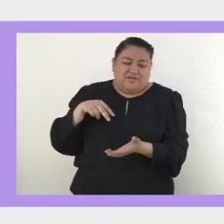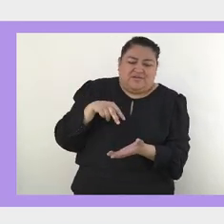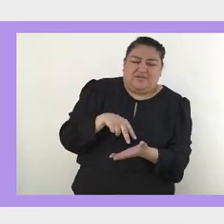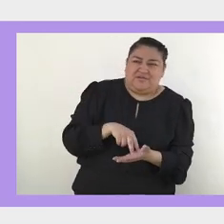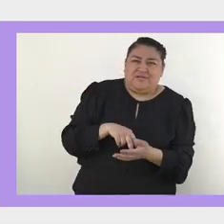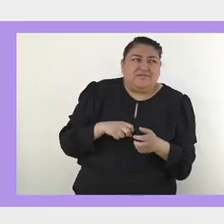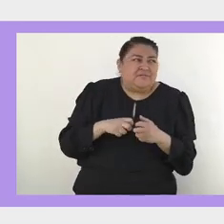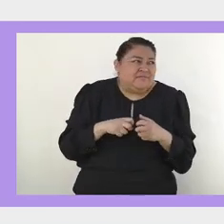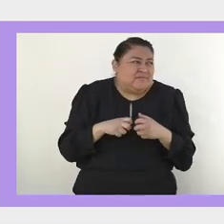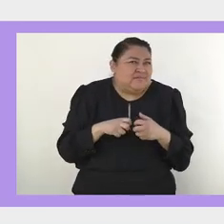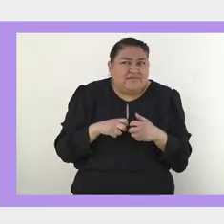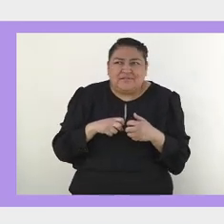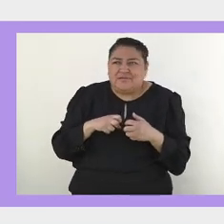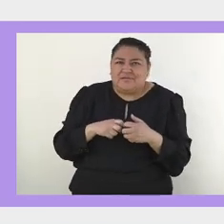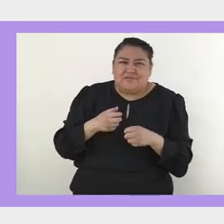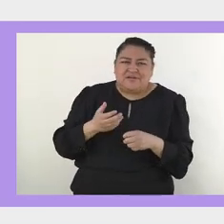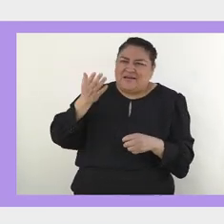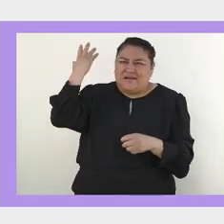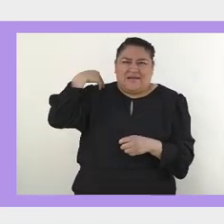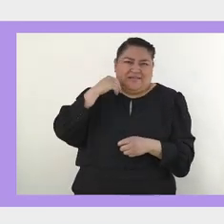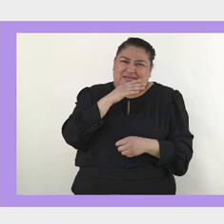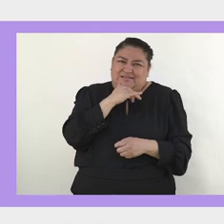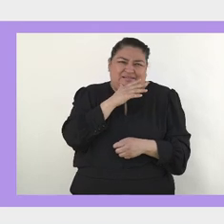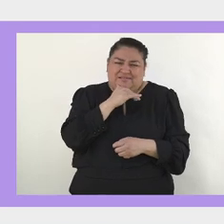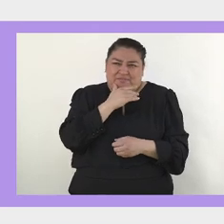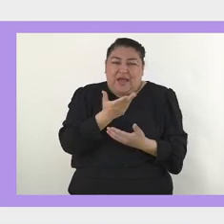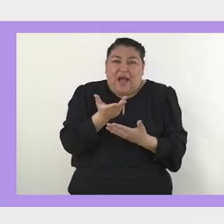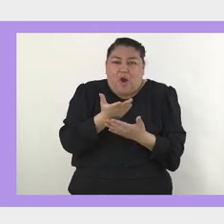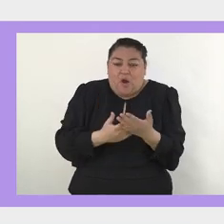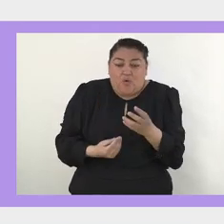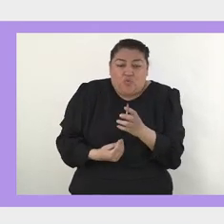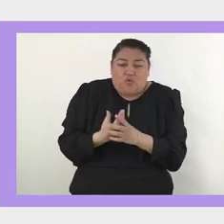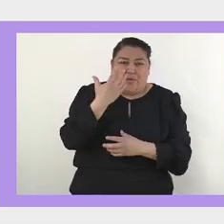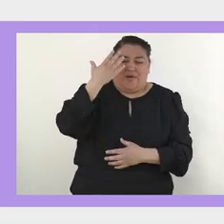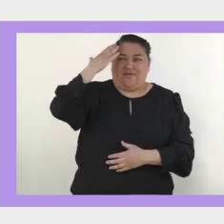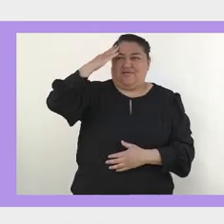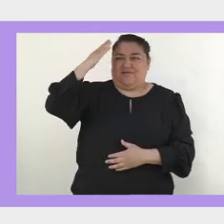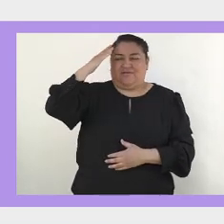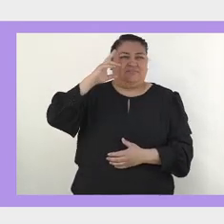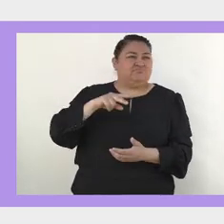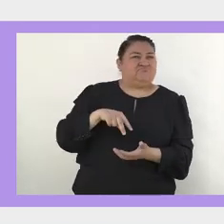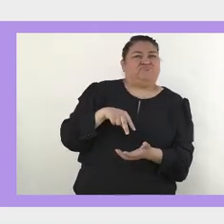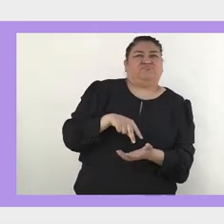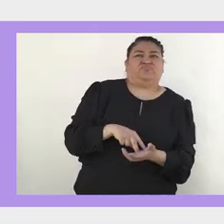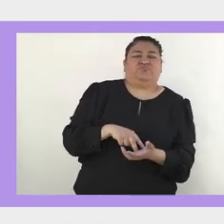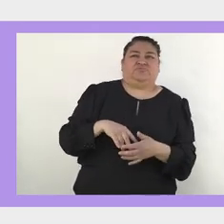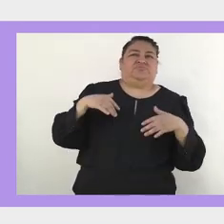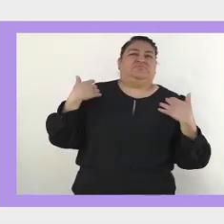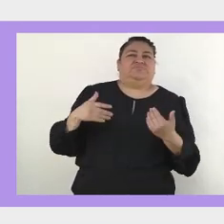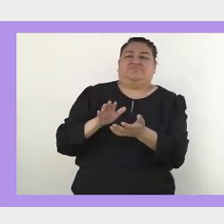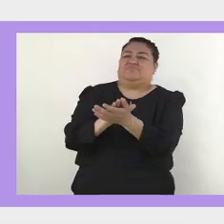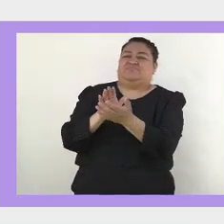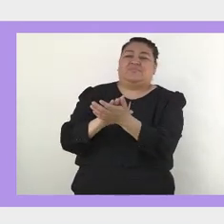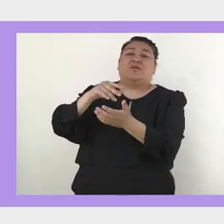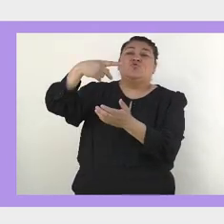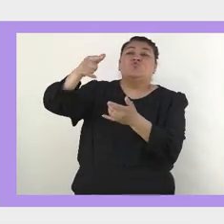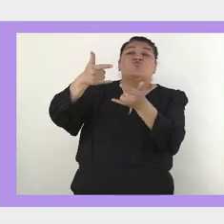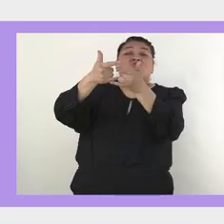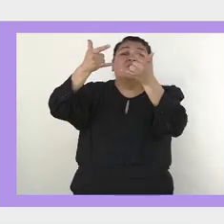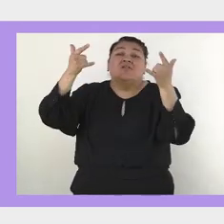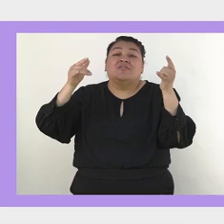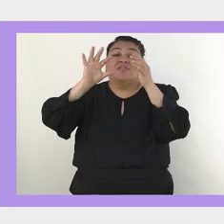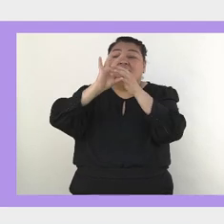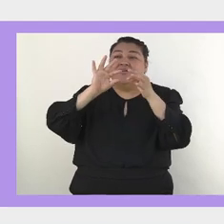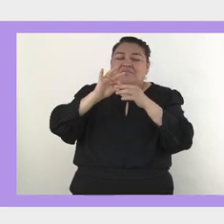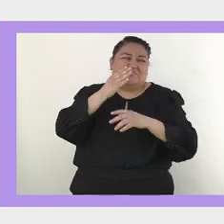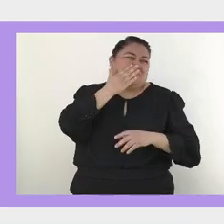espacios para que tú pudieras expresarte Y nuevamente estás abriendo este espacio y te estás rifando a contar tu historia y